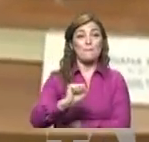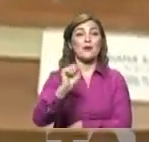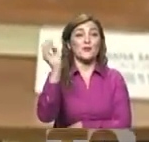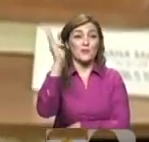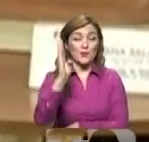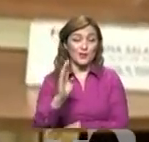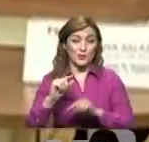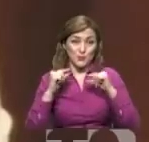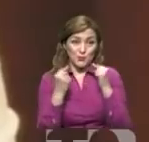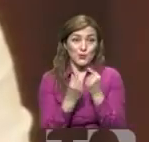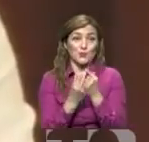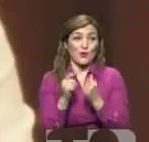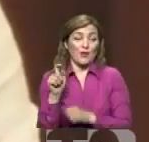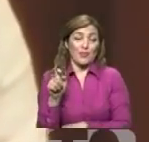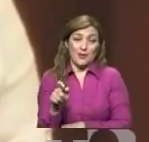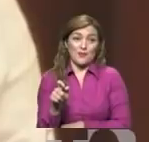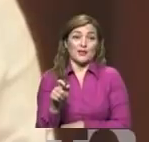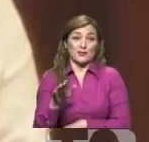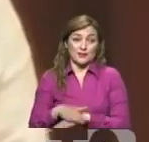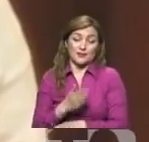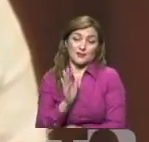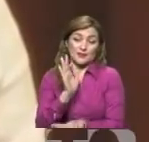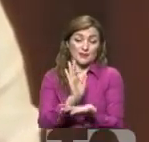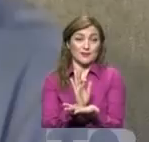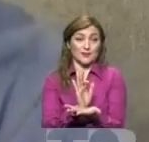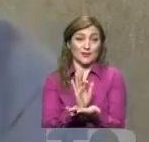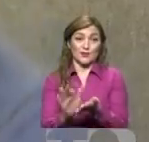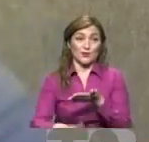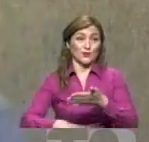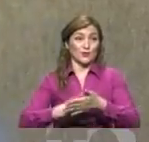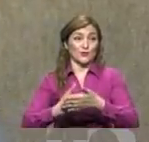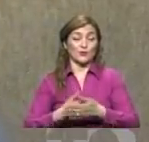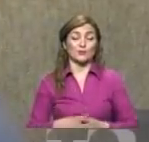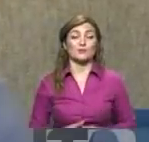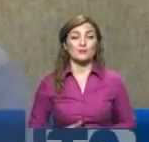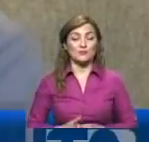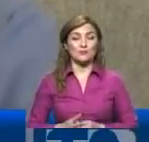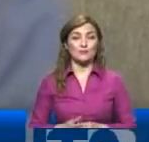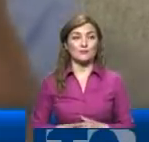en este mismo grupo, deberá llamar a declarar a quienes corresponda. Es hora